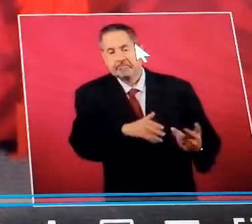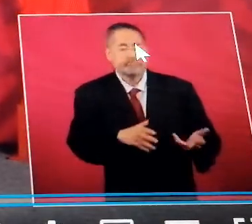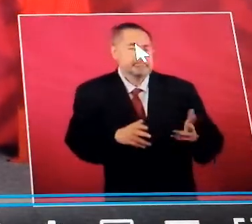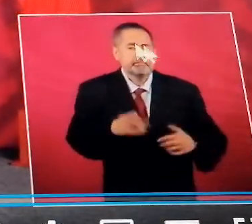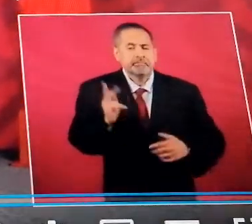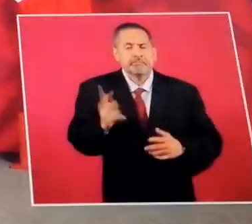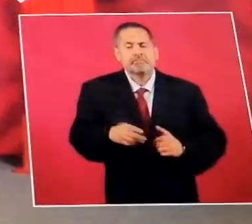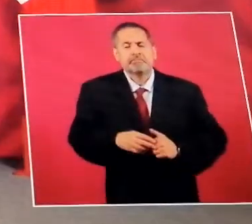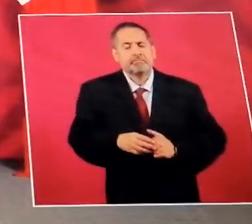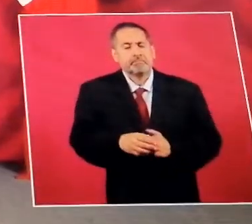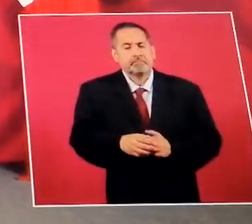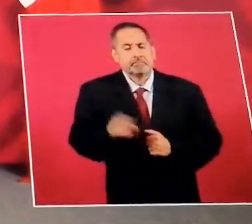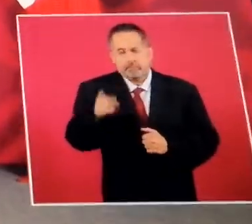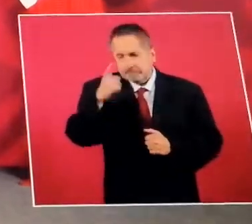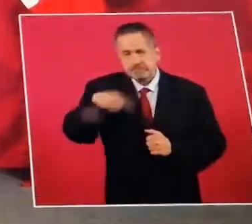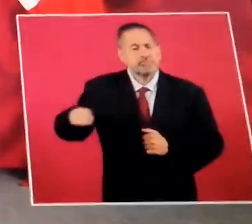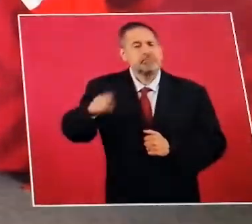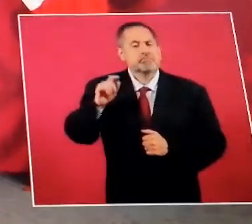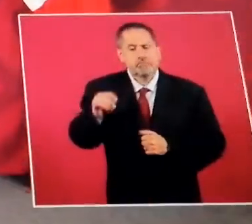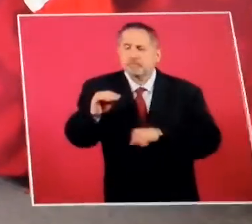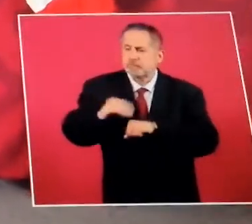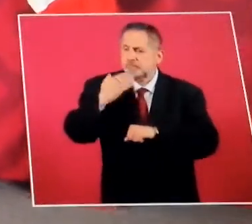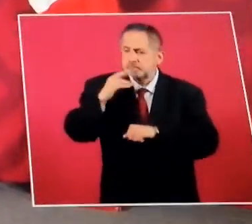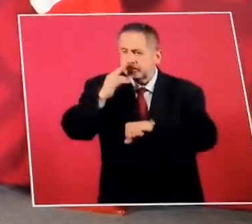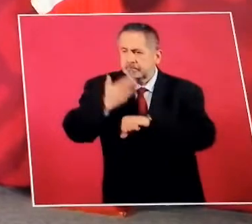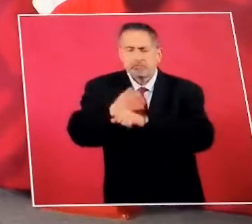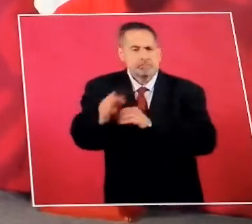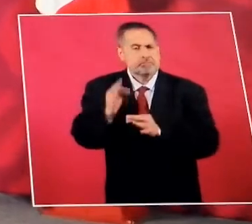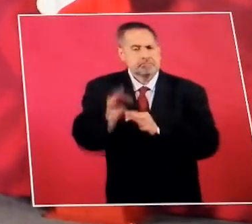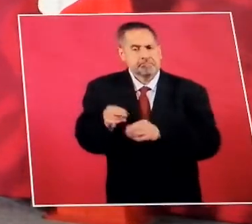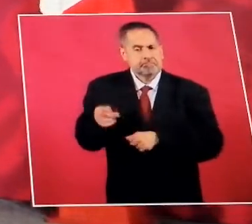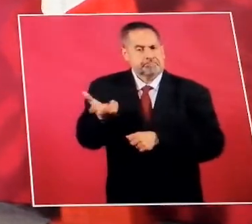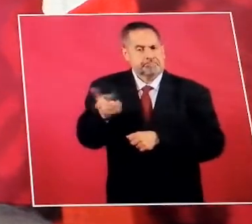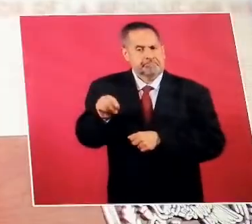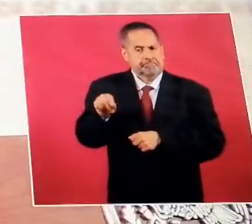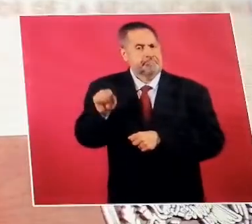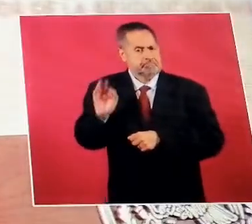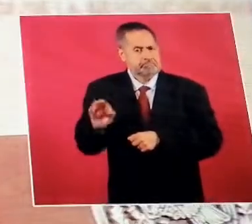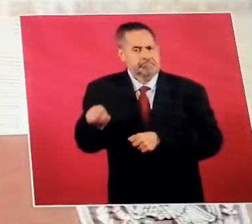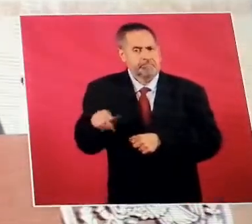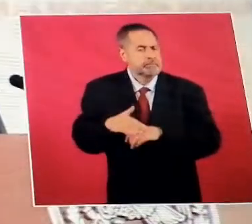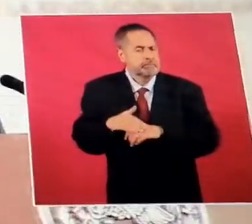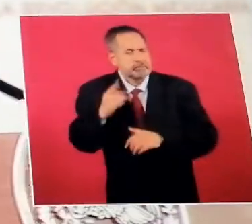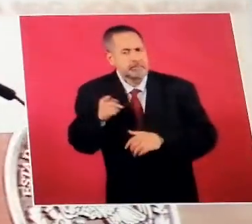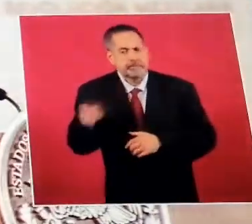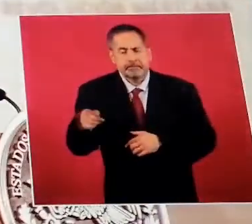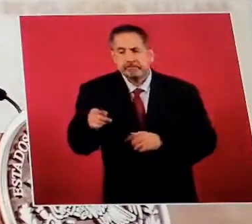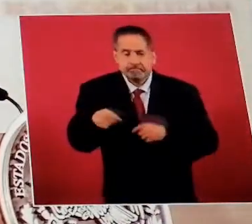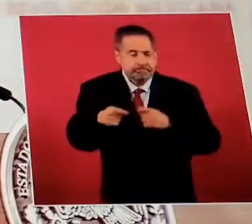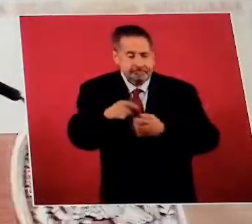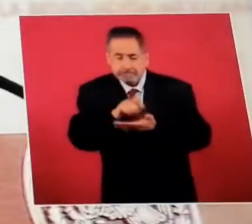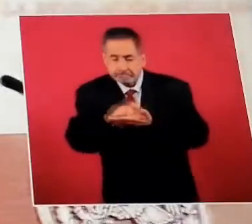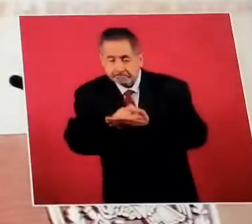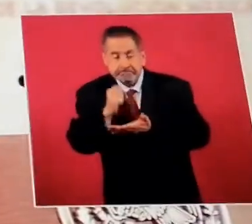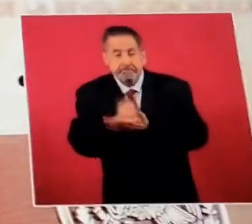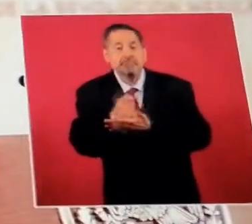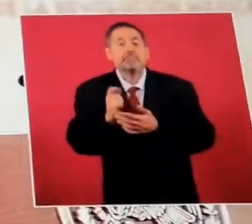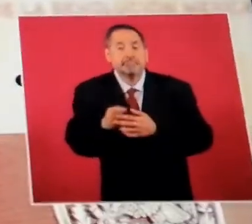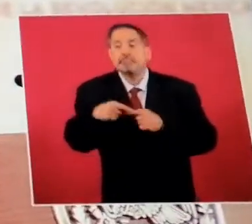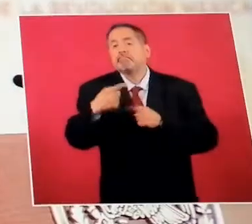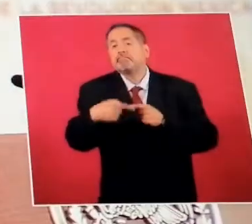pero es actuar de manera responsable porque se trata de garantizar la paz, la